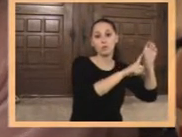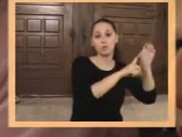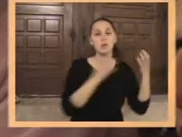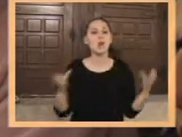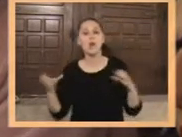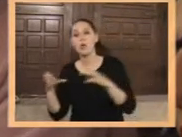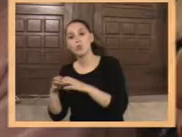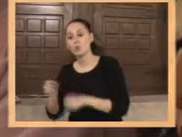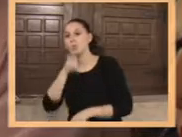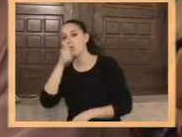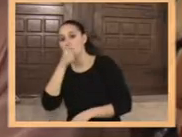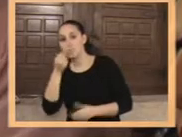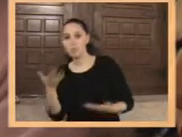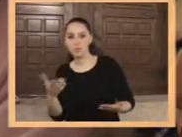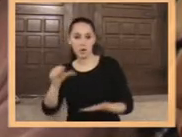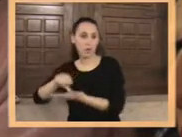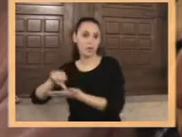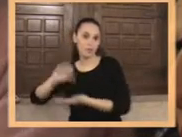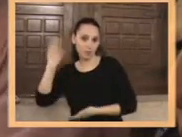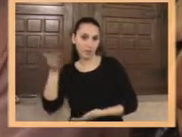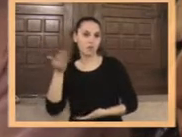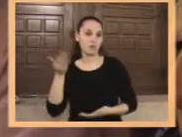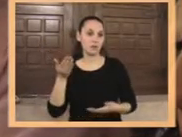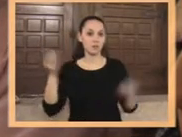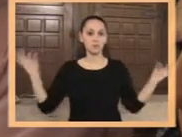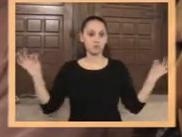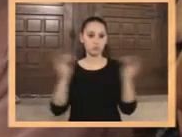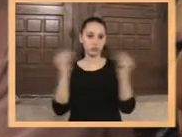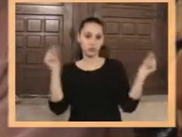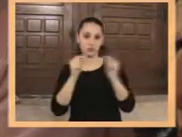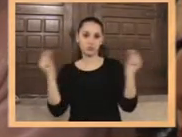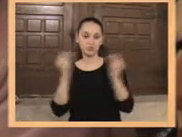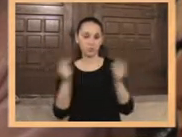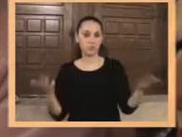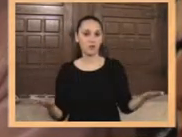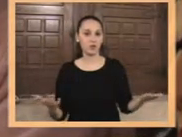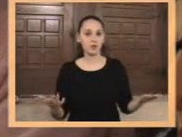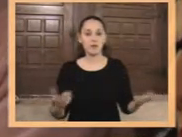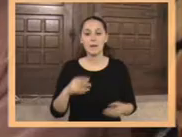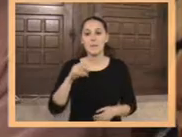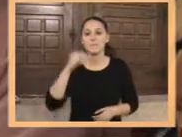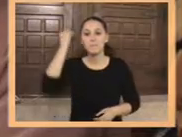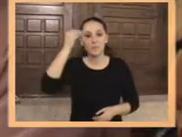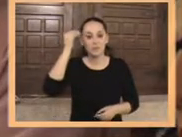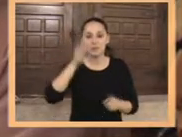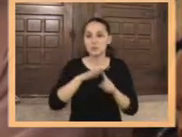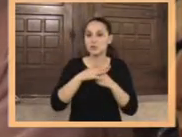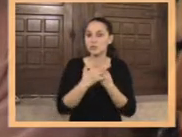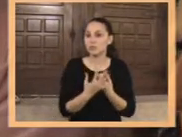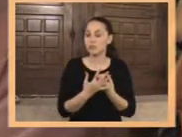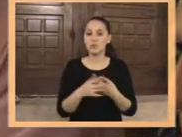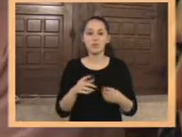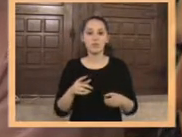gobierna en las ciudades que pueden estar afectadas. Y no es el momento, señor alcalde, entendemos de Ciudadanos. ¿Por qué? Porque precisamente vamos a dejar